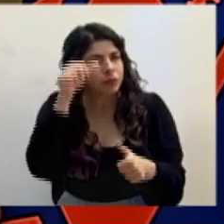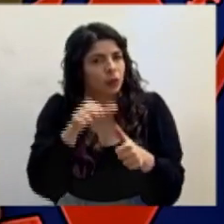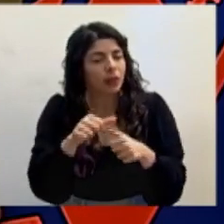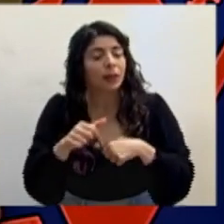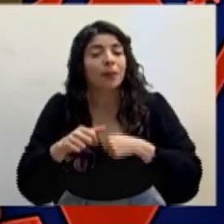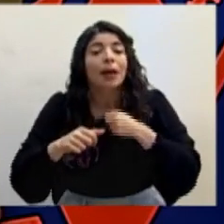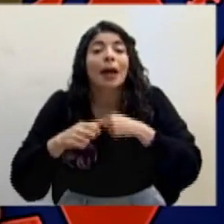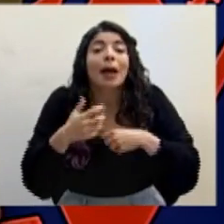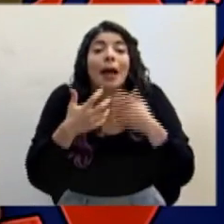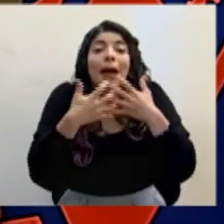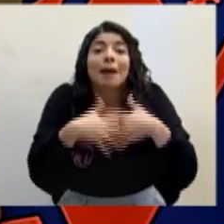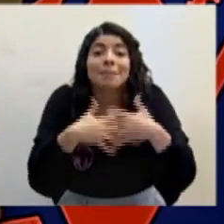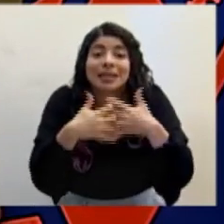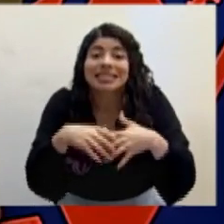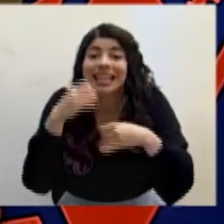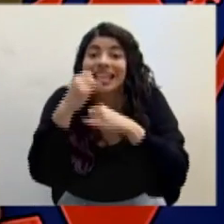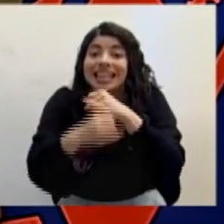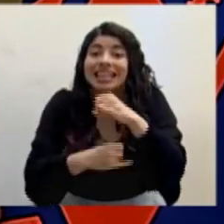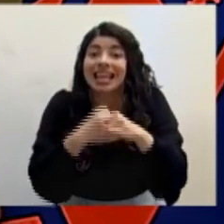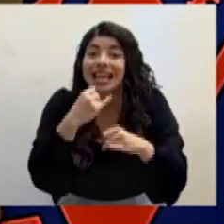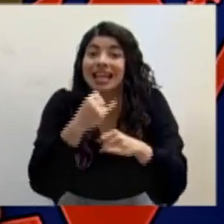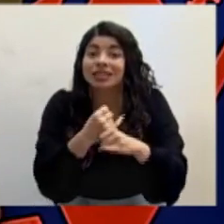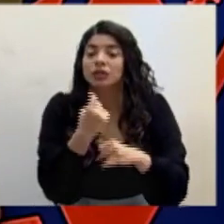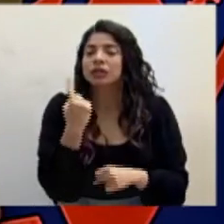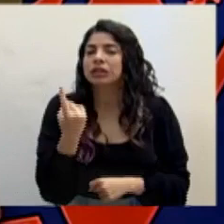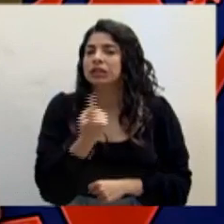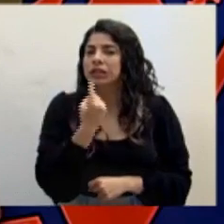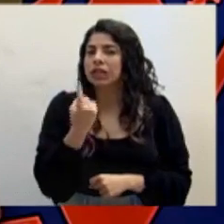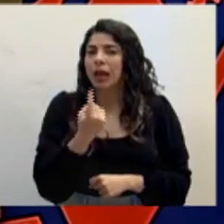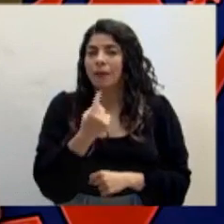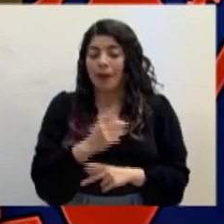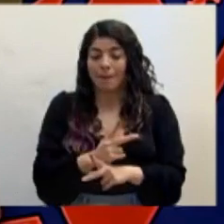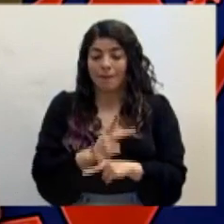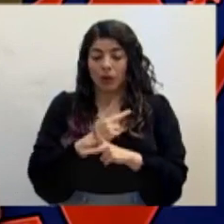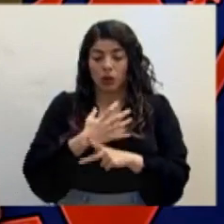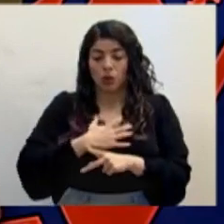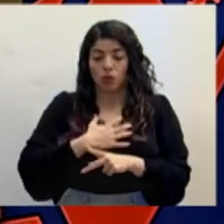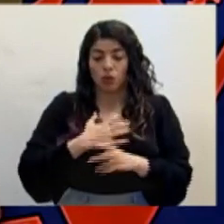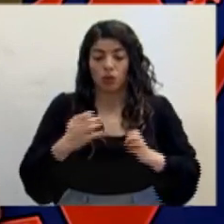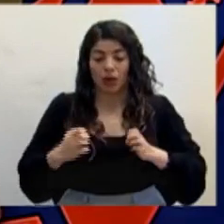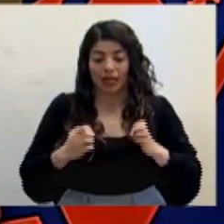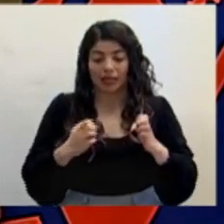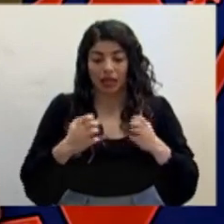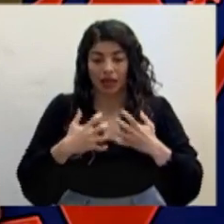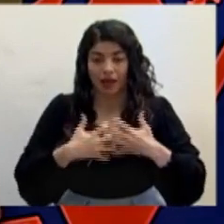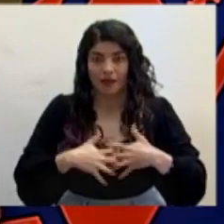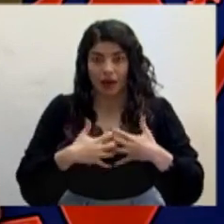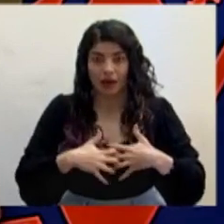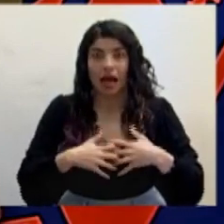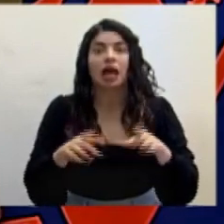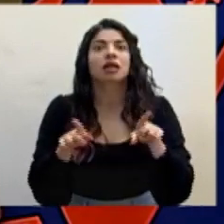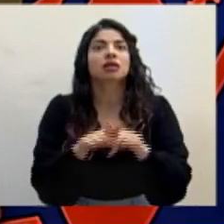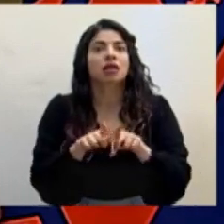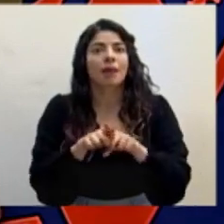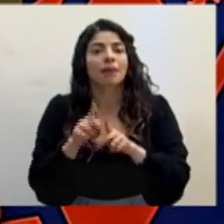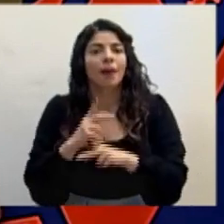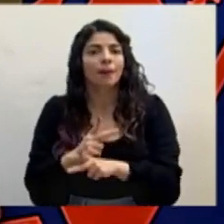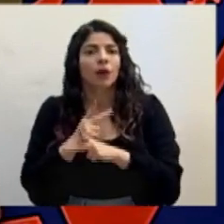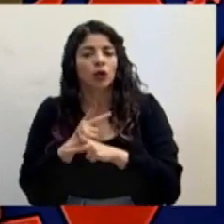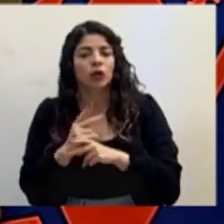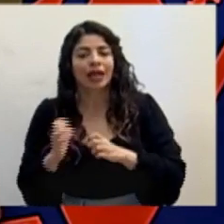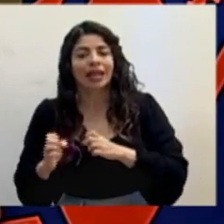las empresas internacionales protegen no solo sus estrategias de fabricación, sino también sus estrategias